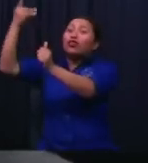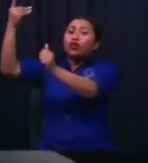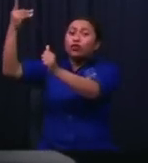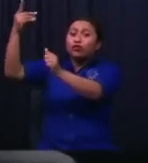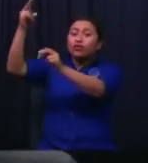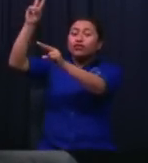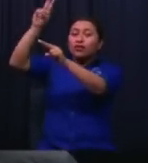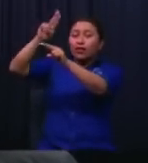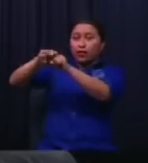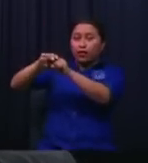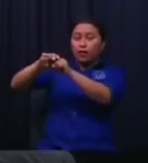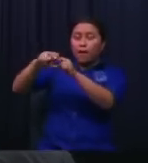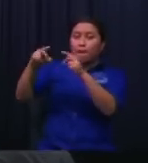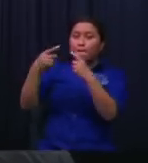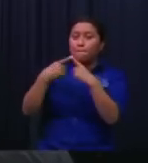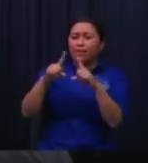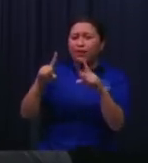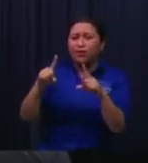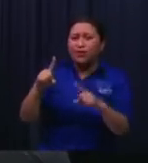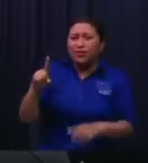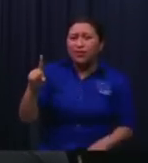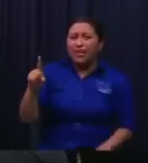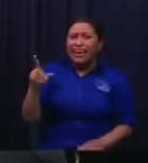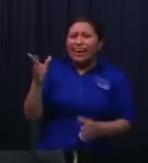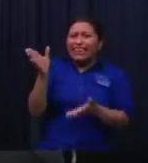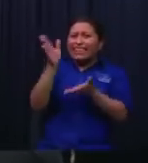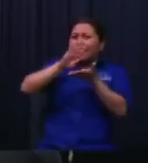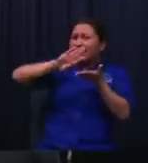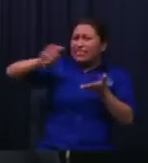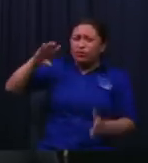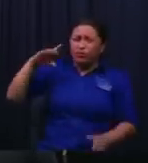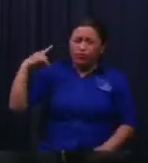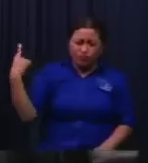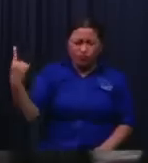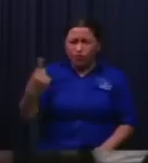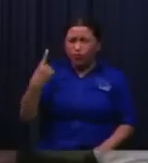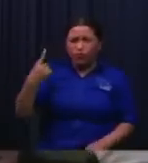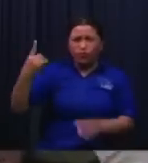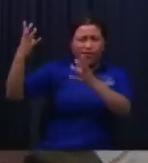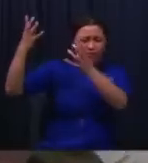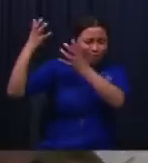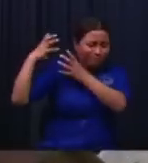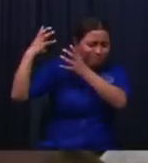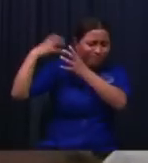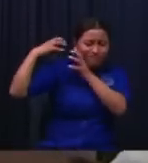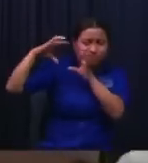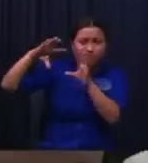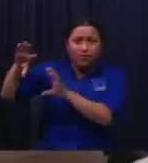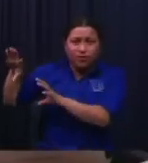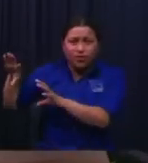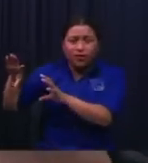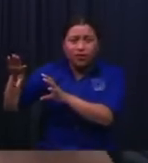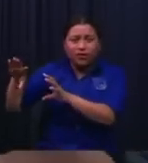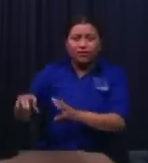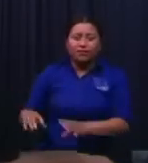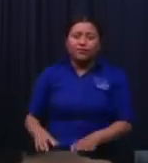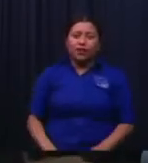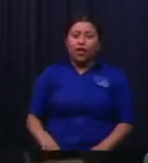Pero despojémonos de todo peso y del pecado. Ese no es el tema, hermano. Pero tiene mucho que ver.